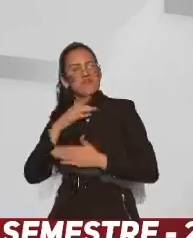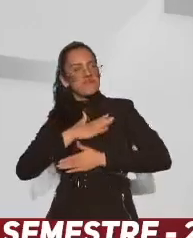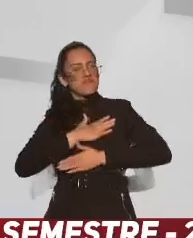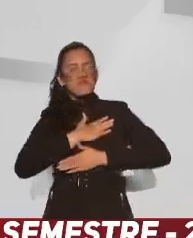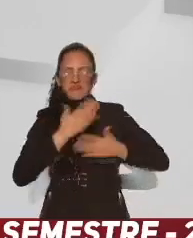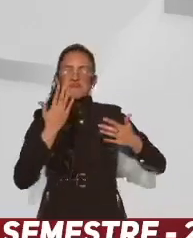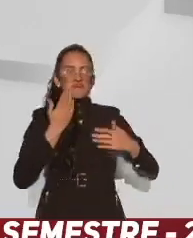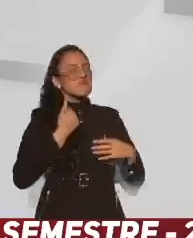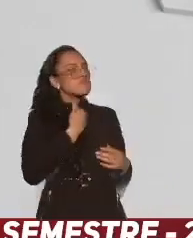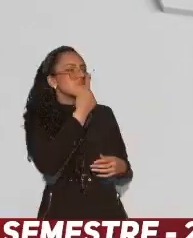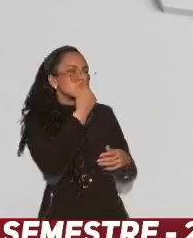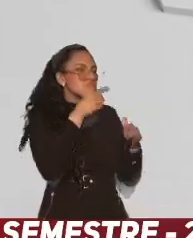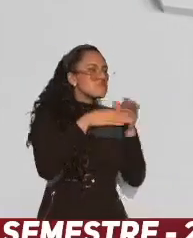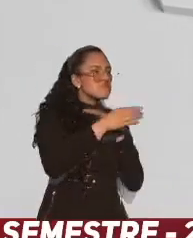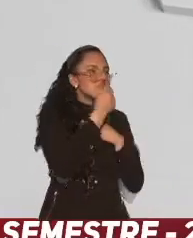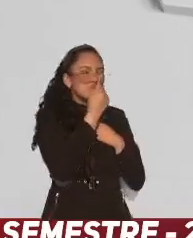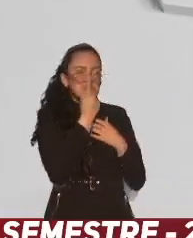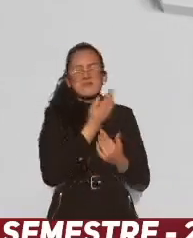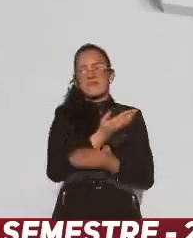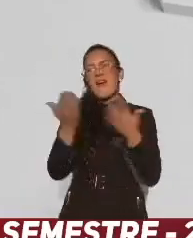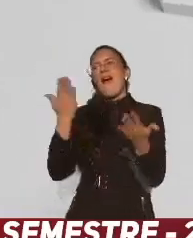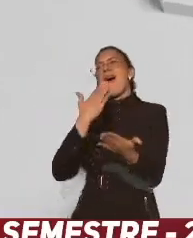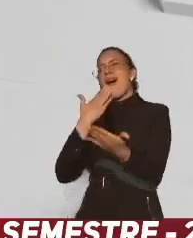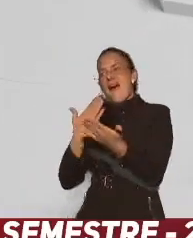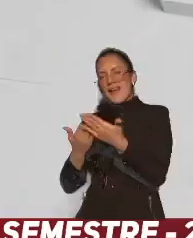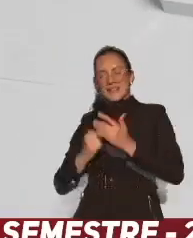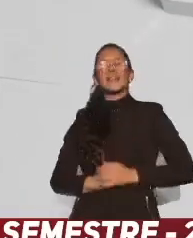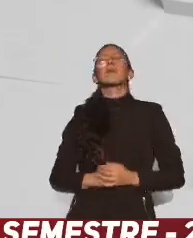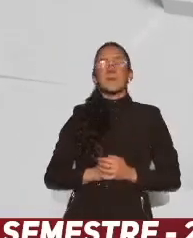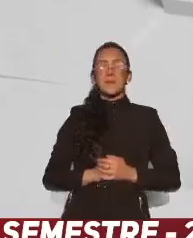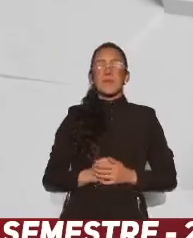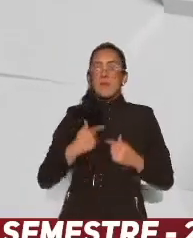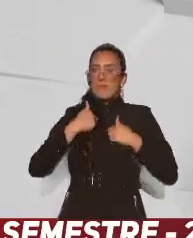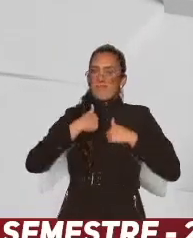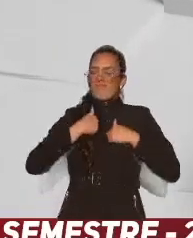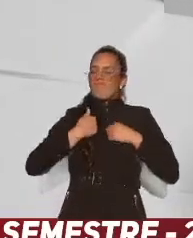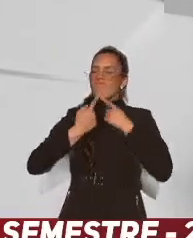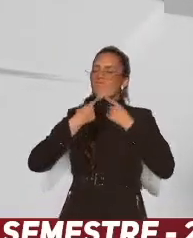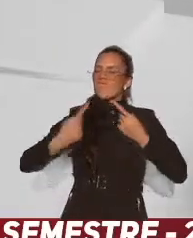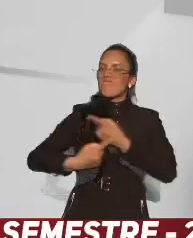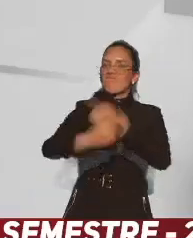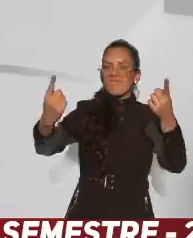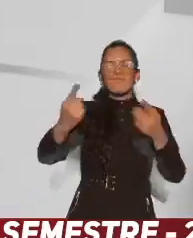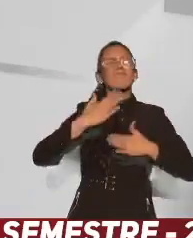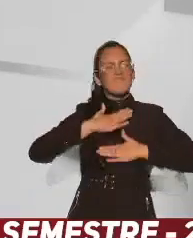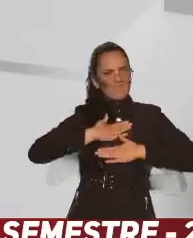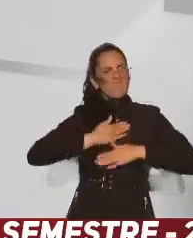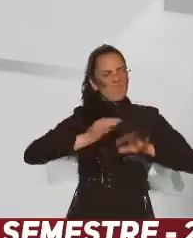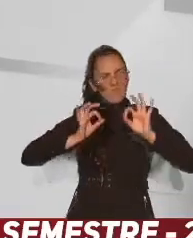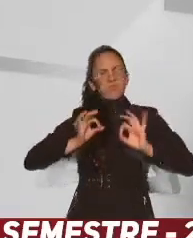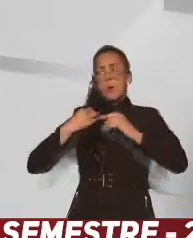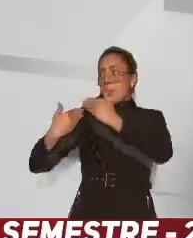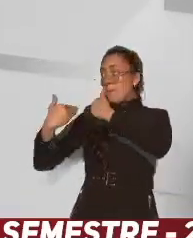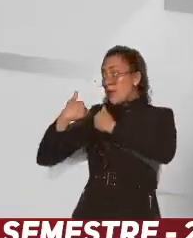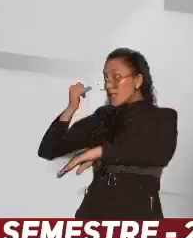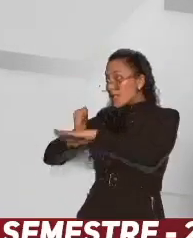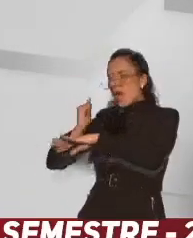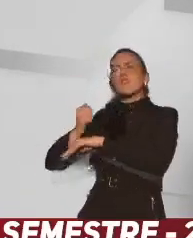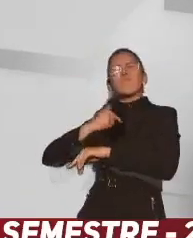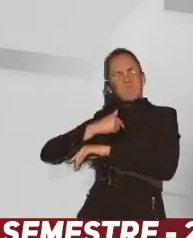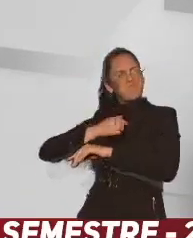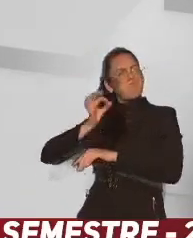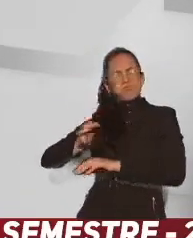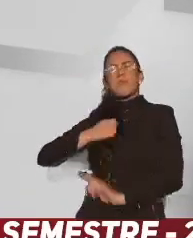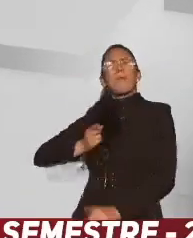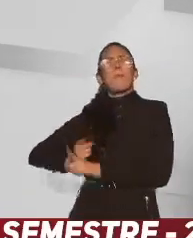Ejército Nacional. Decirles a todos que seguiremos cumpliendo con nuestra misión institucional bajo nuestro